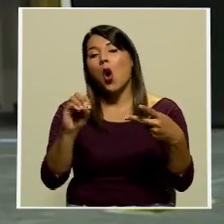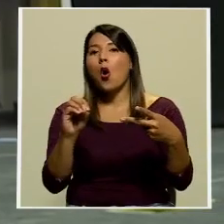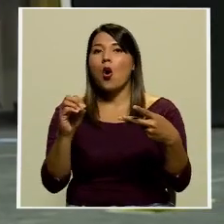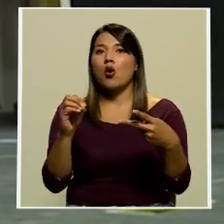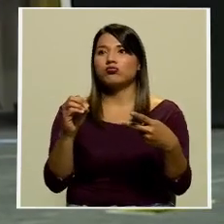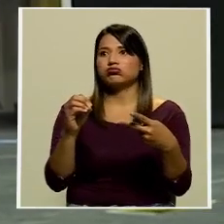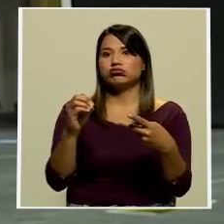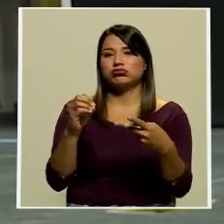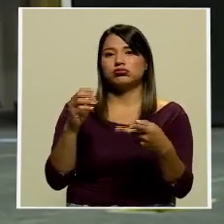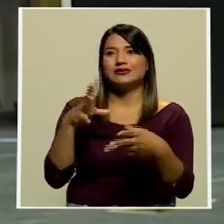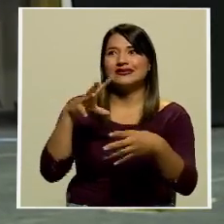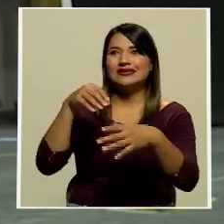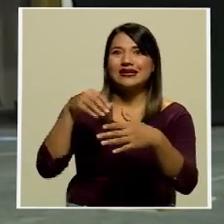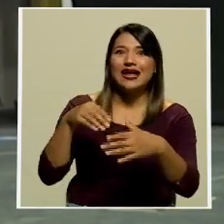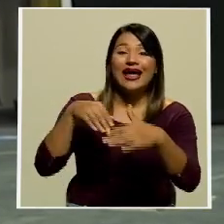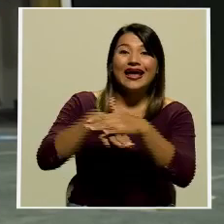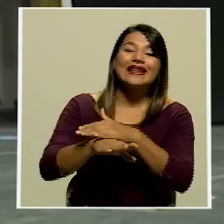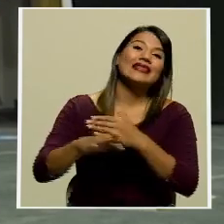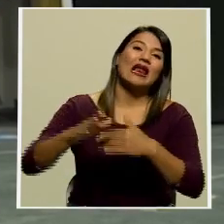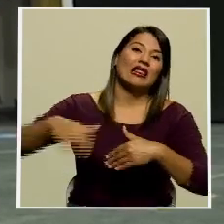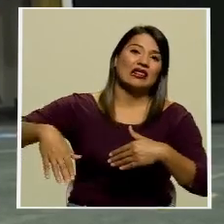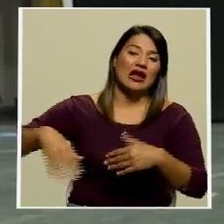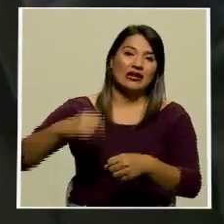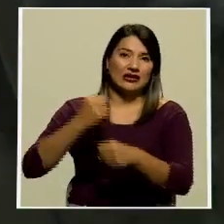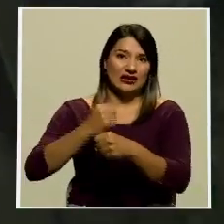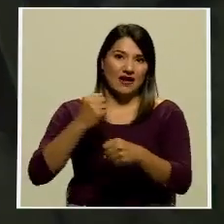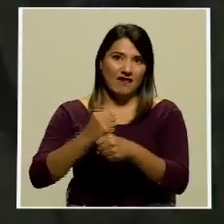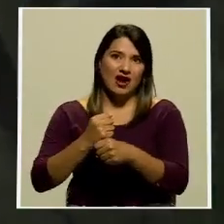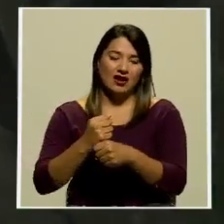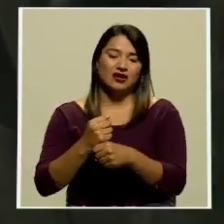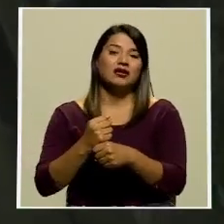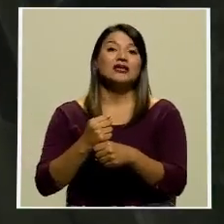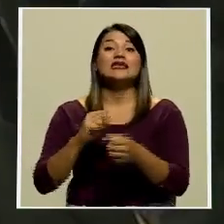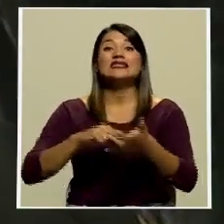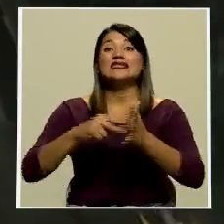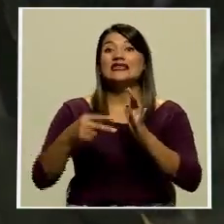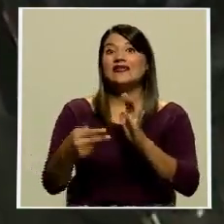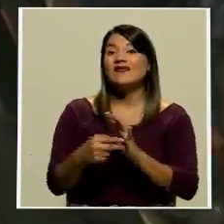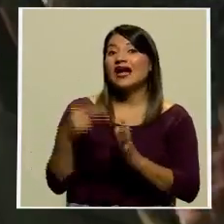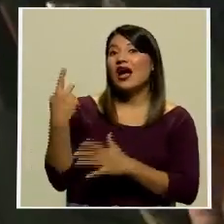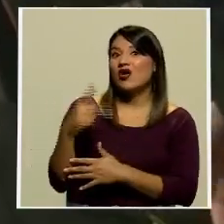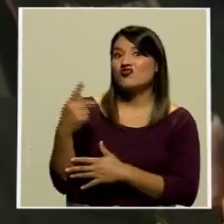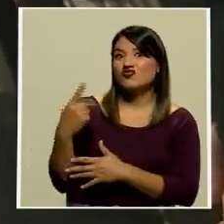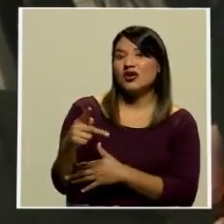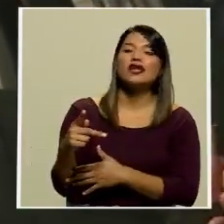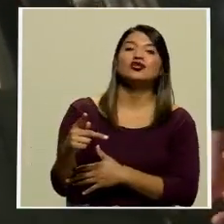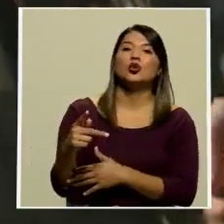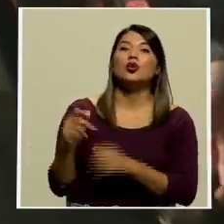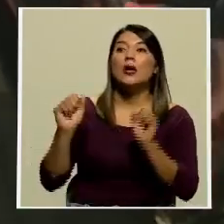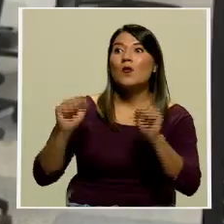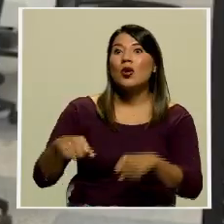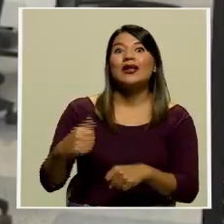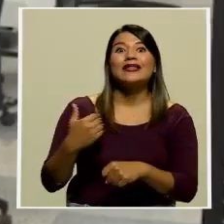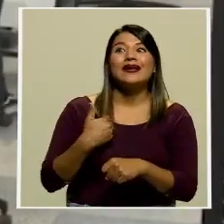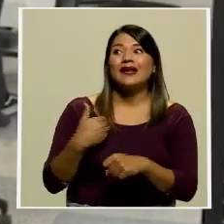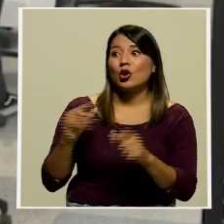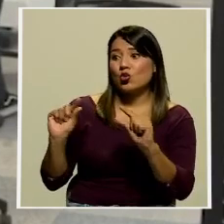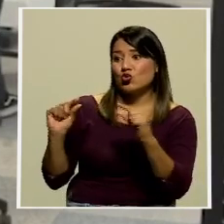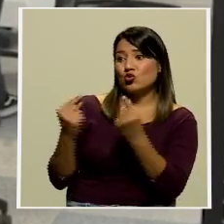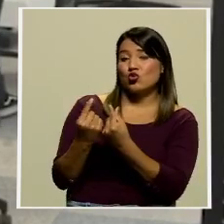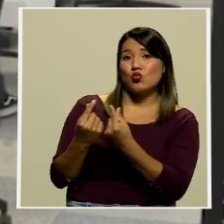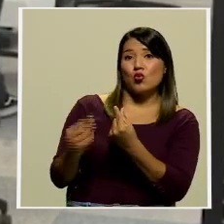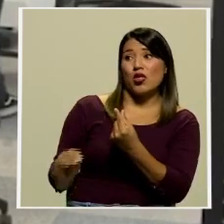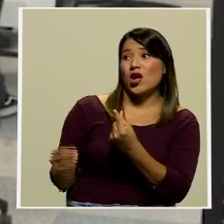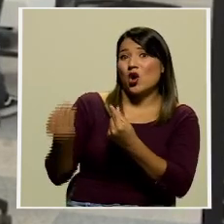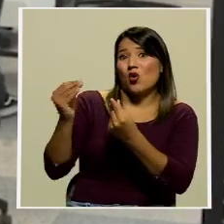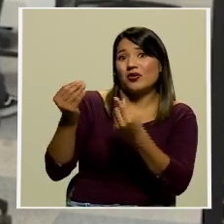activo o la incorporación tardía al mismo, lo que según el informe provoca un riesgo muy elevado de una generación perdida. La tasa